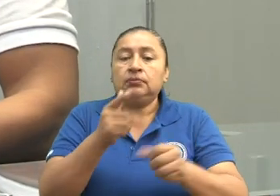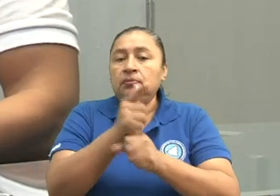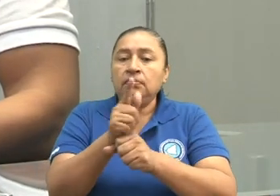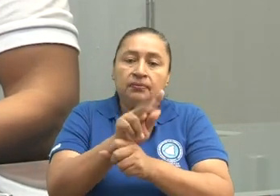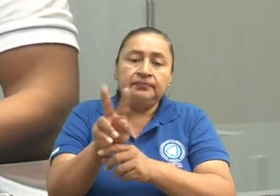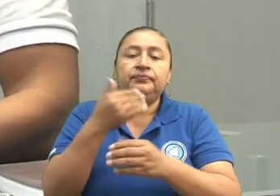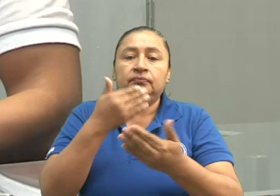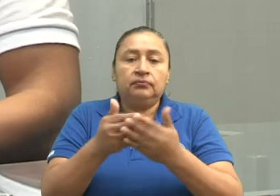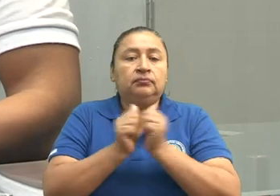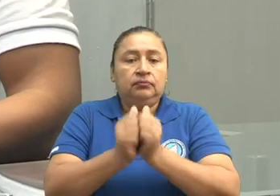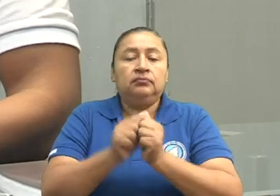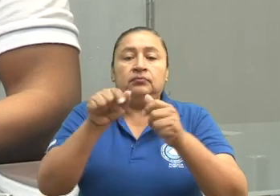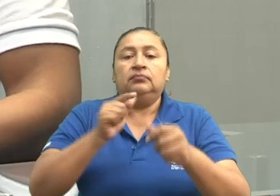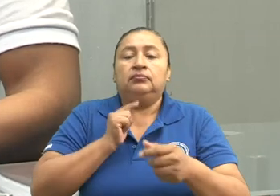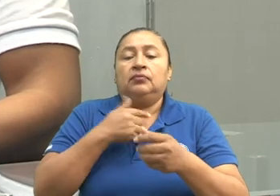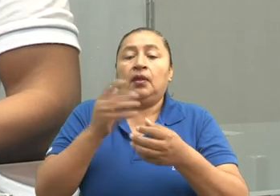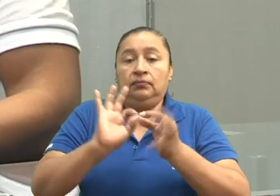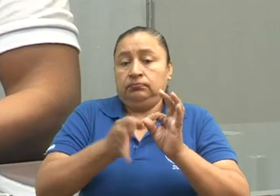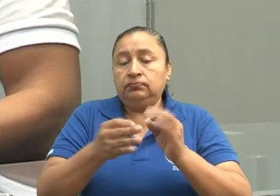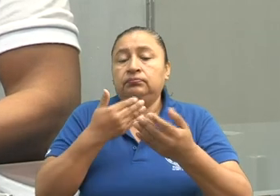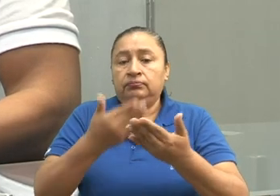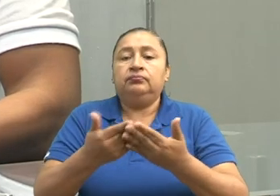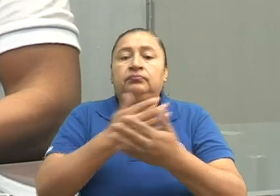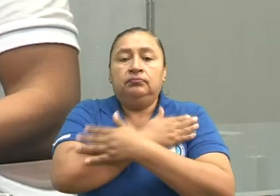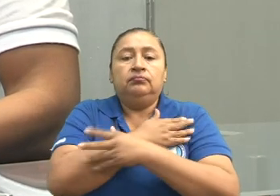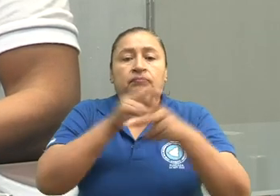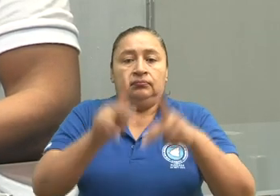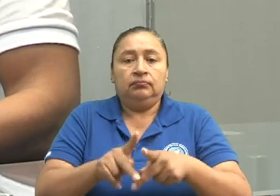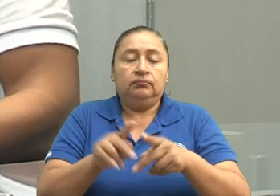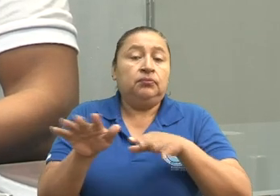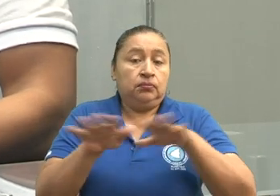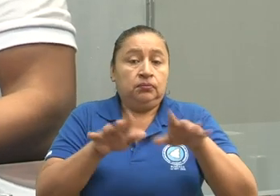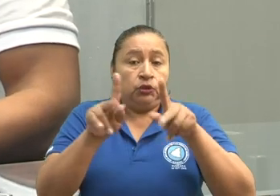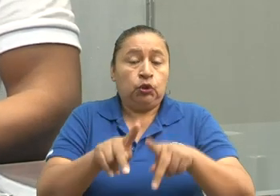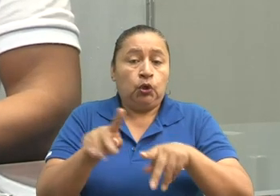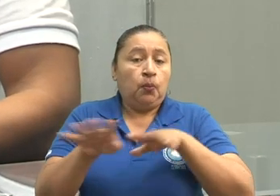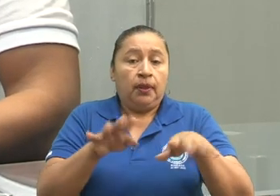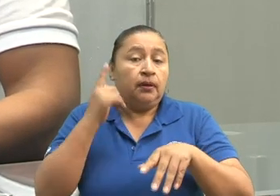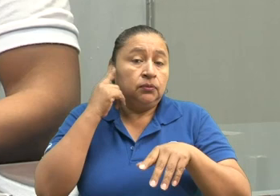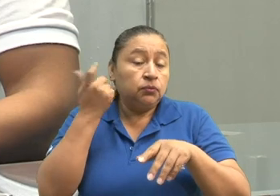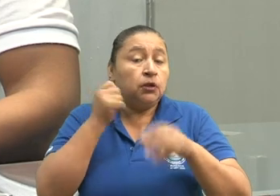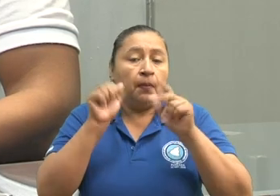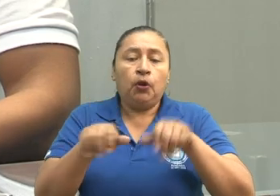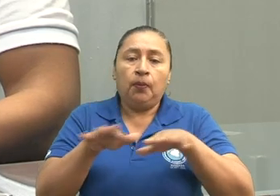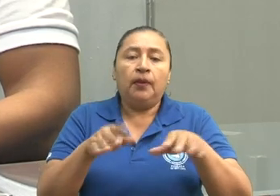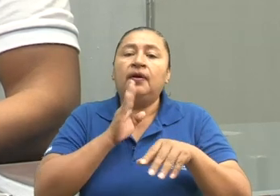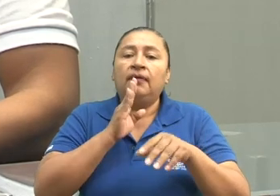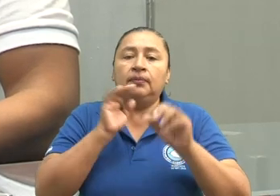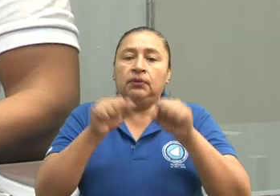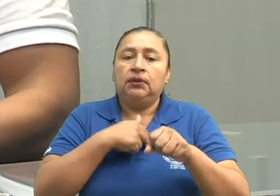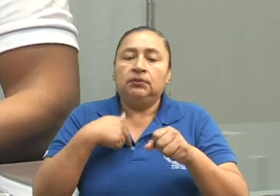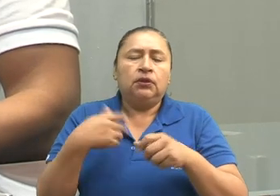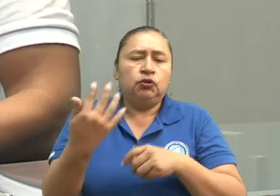camarógrafo, también en traducción para las personas que no pueden tener la capacidad de hablar.